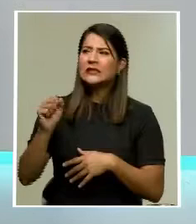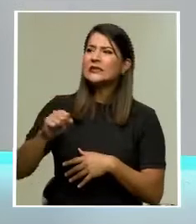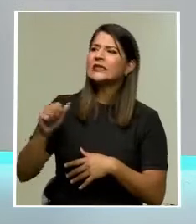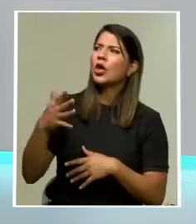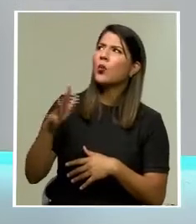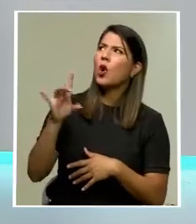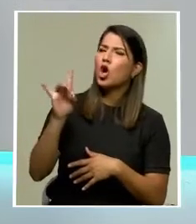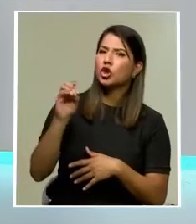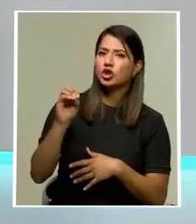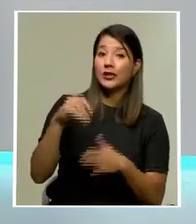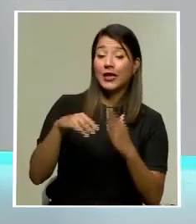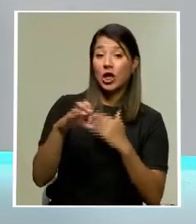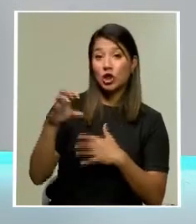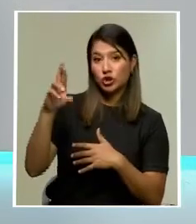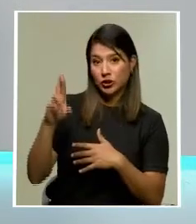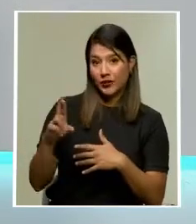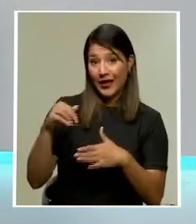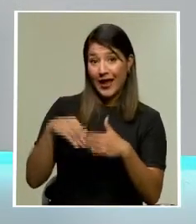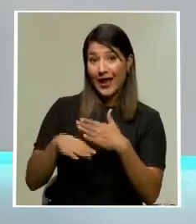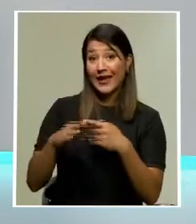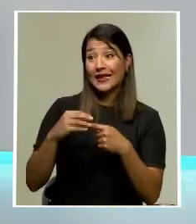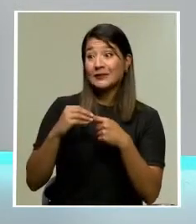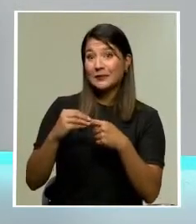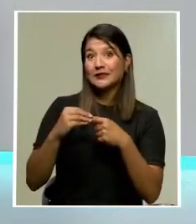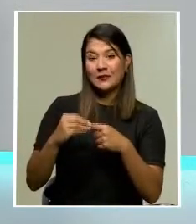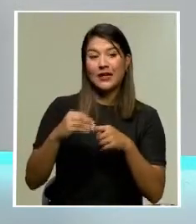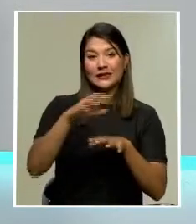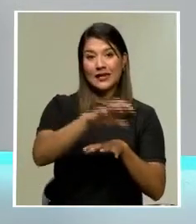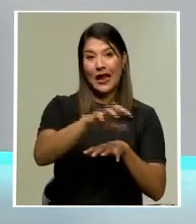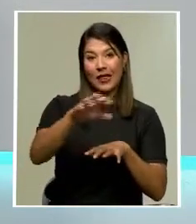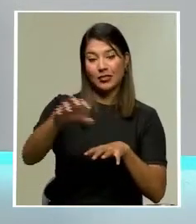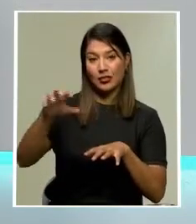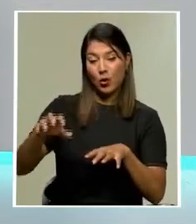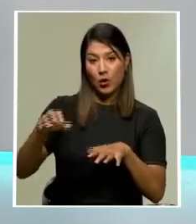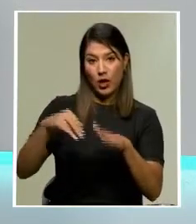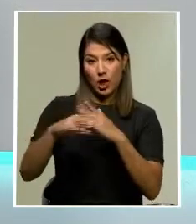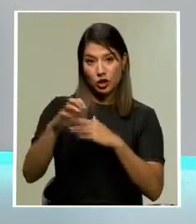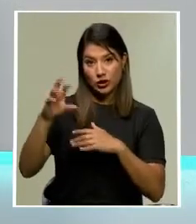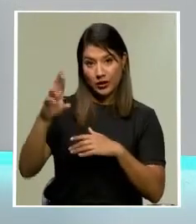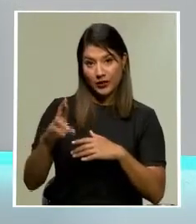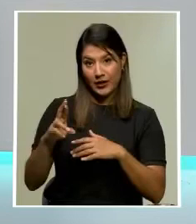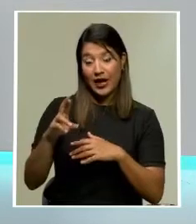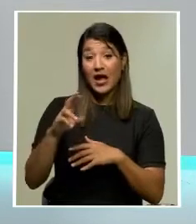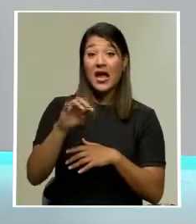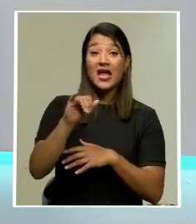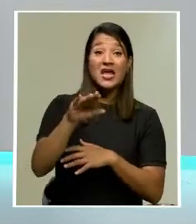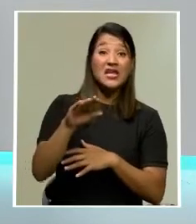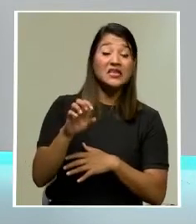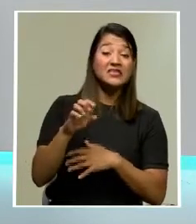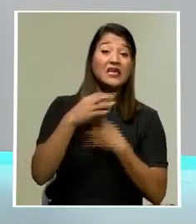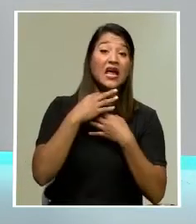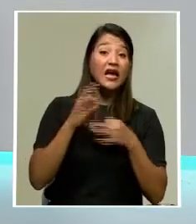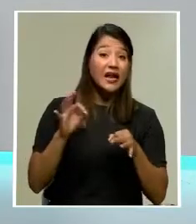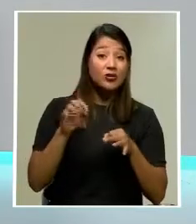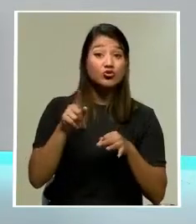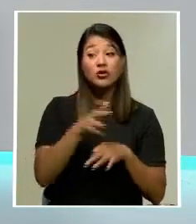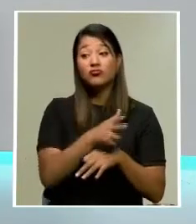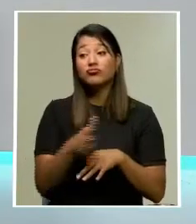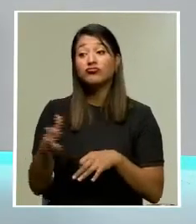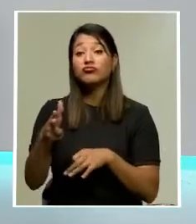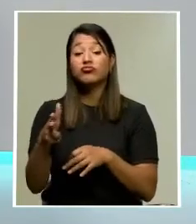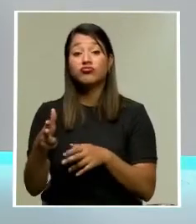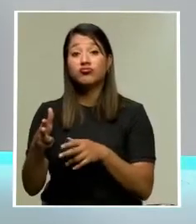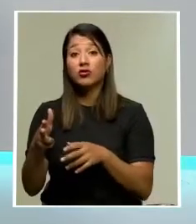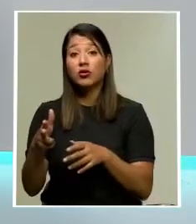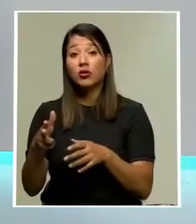en el país, en las principales cabeceras de cantón. Los del ICE, por ejemplo, son gratis, es decir, usted llega y carga su carro y es gratis. Pero